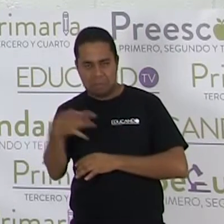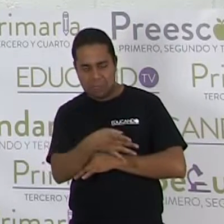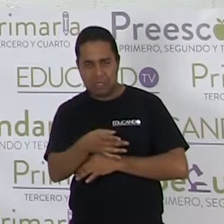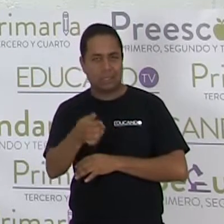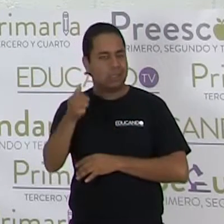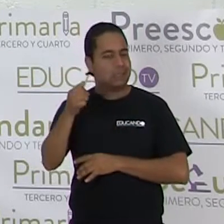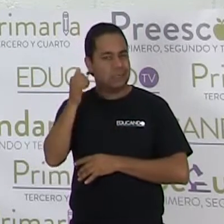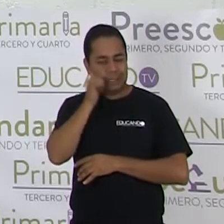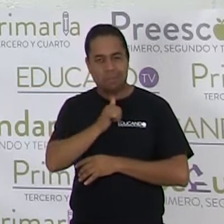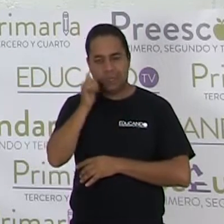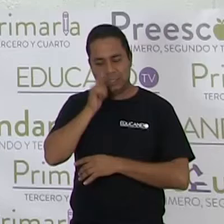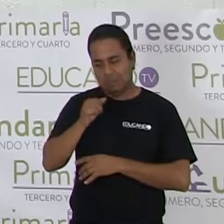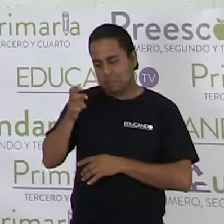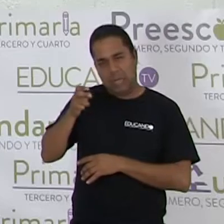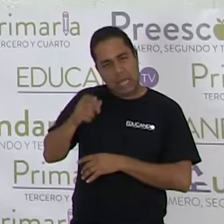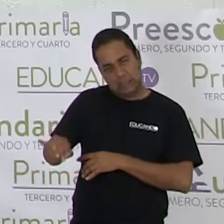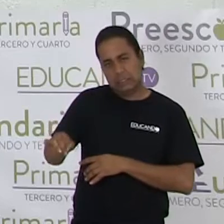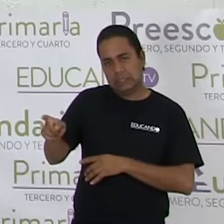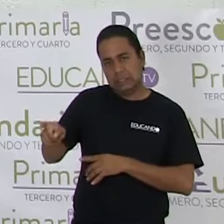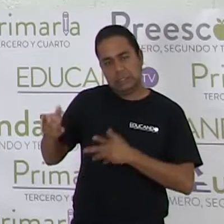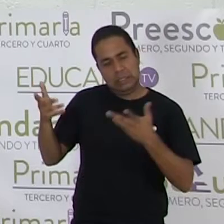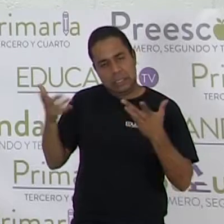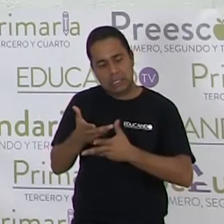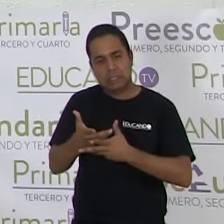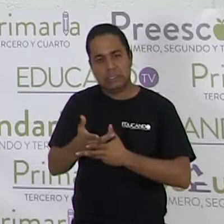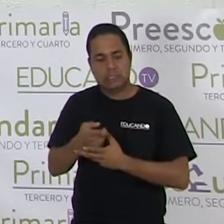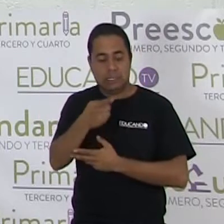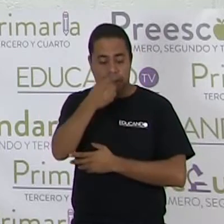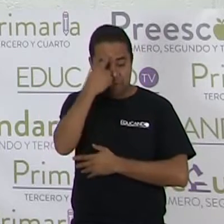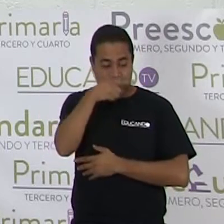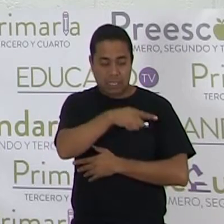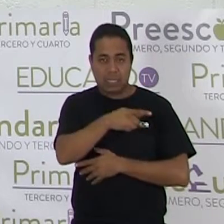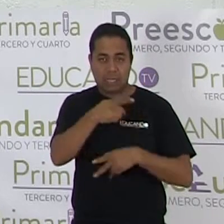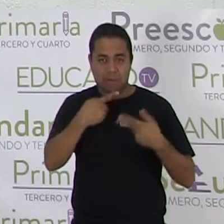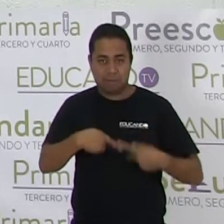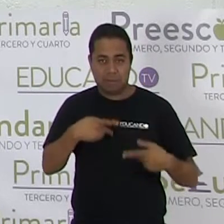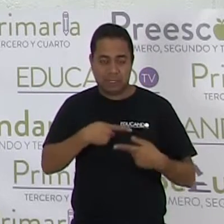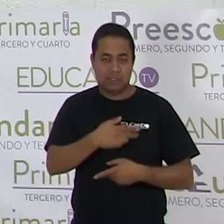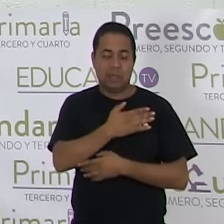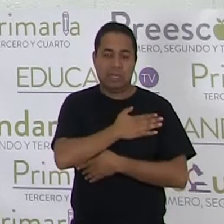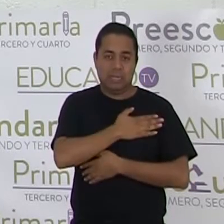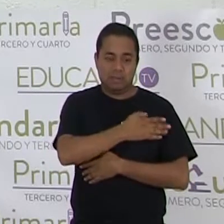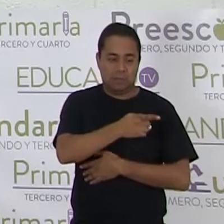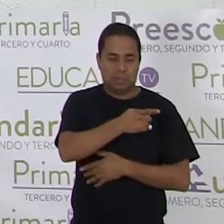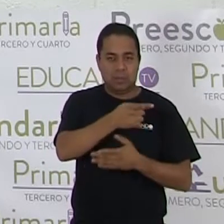de cualquier forma, van a impedir que el protagonista,